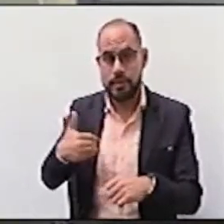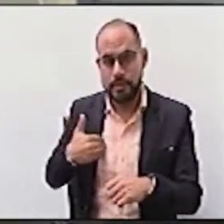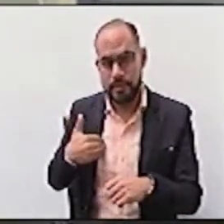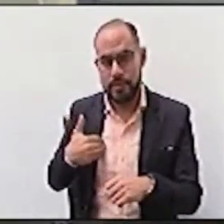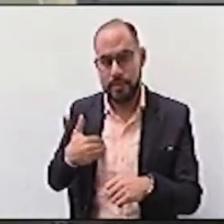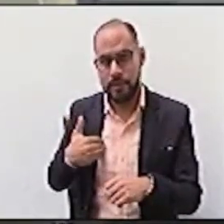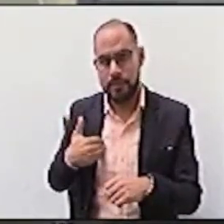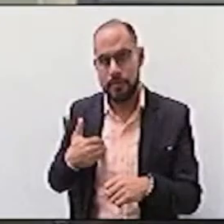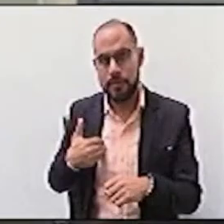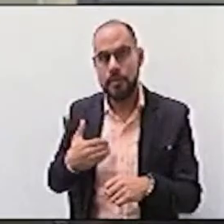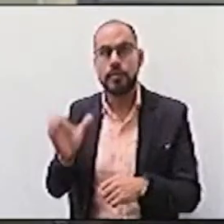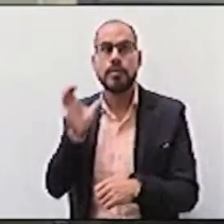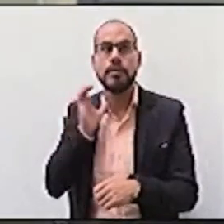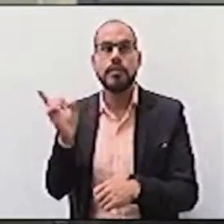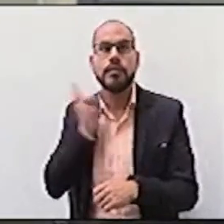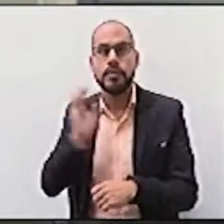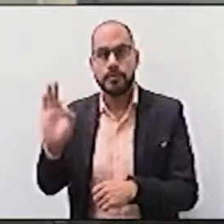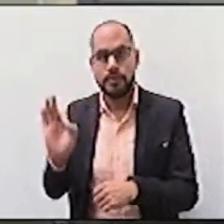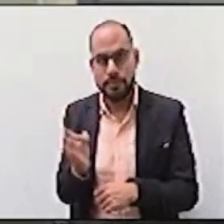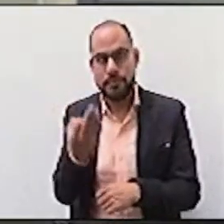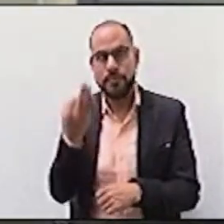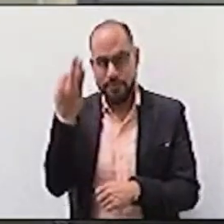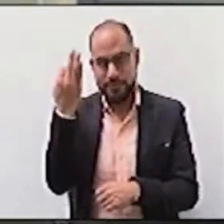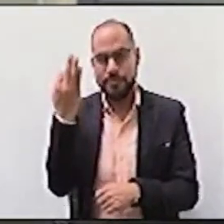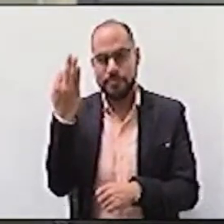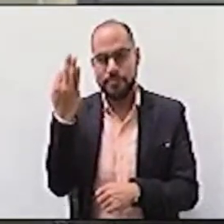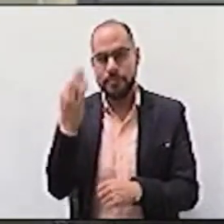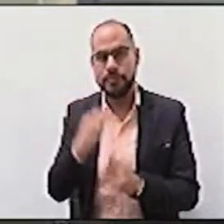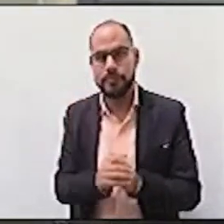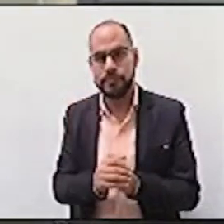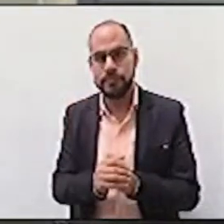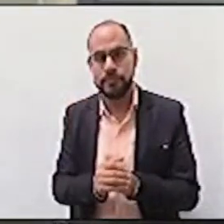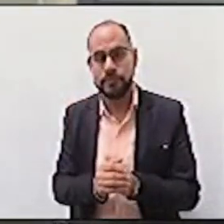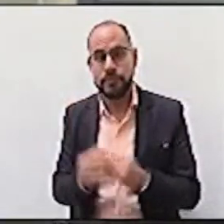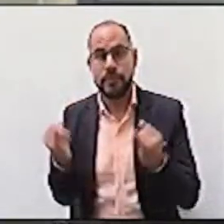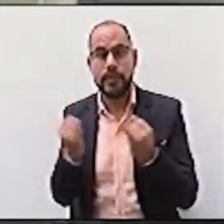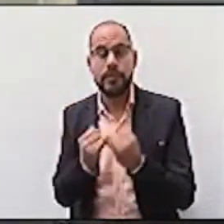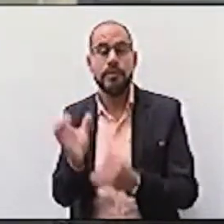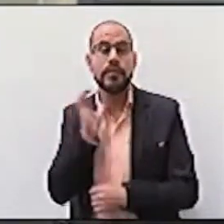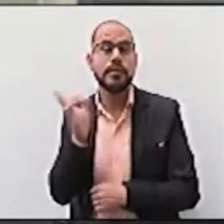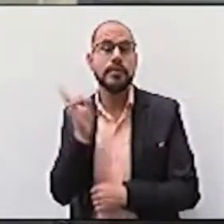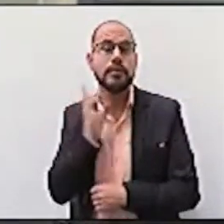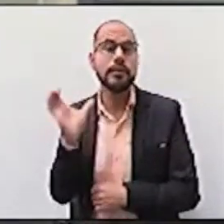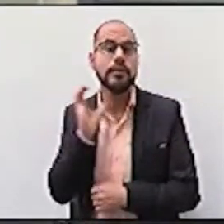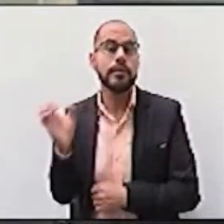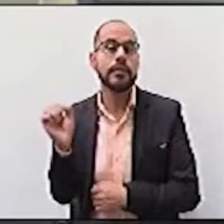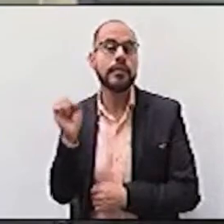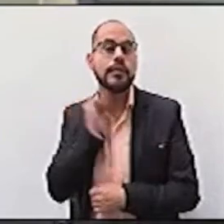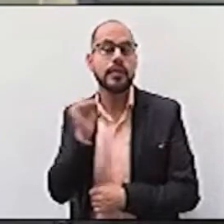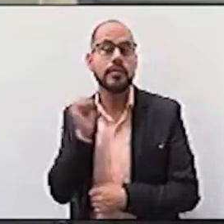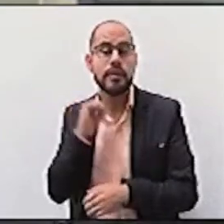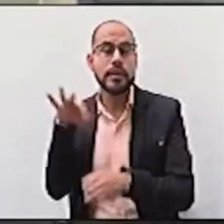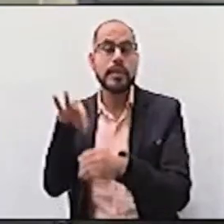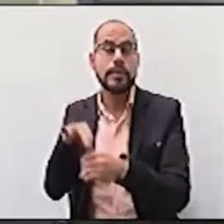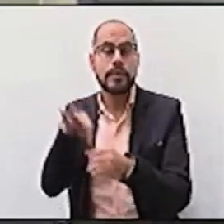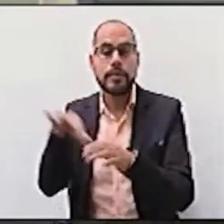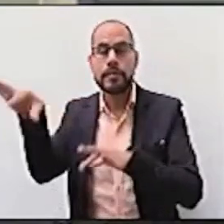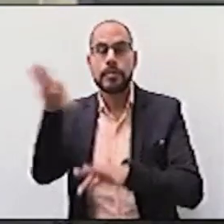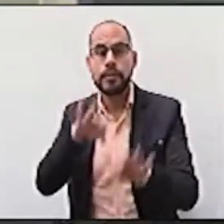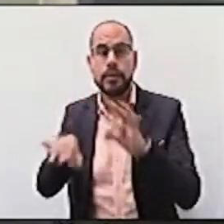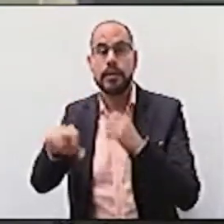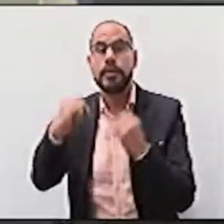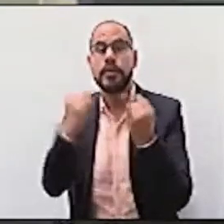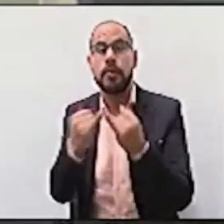los congresos federales y Cámara de Diputados, Cámara de Senadores, y desde luego a la